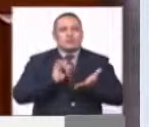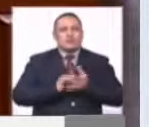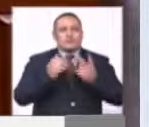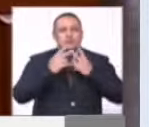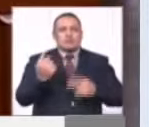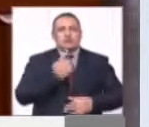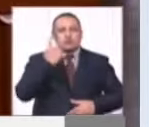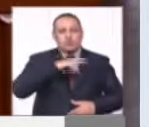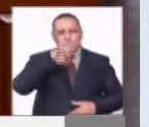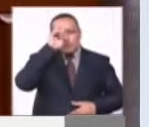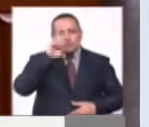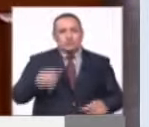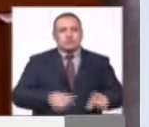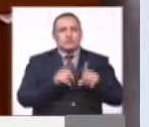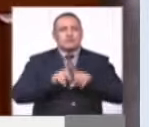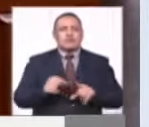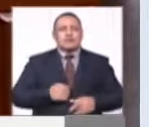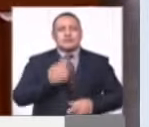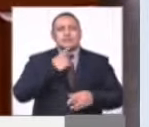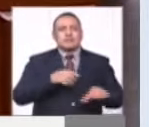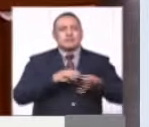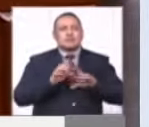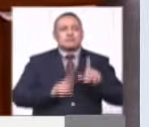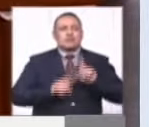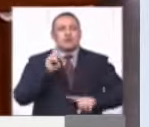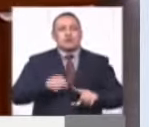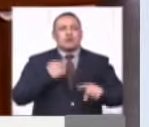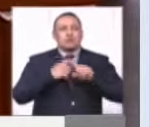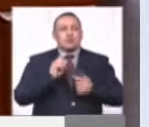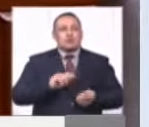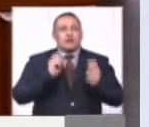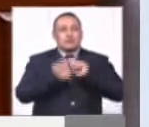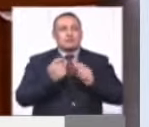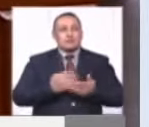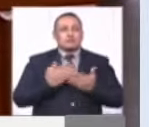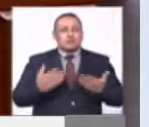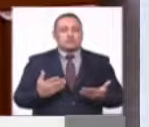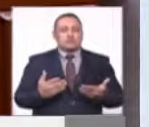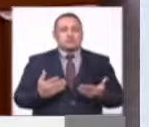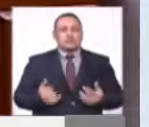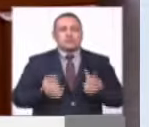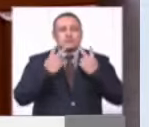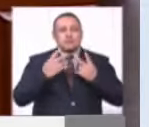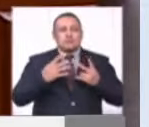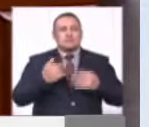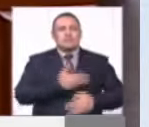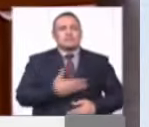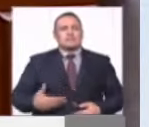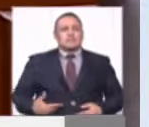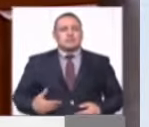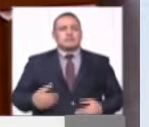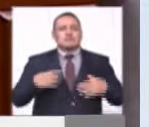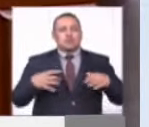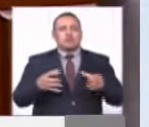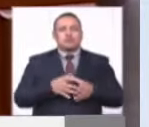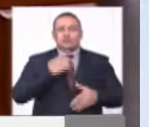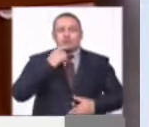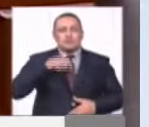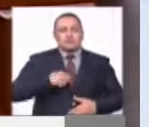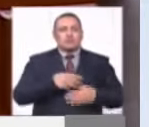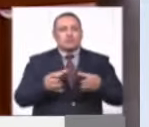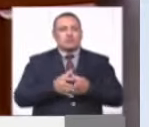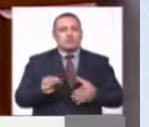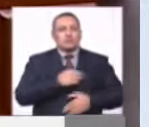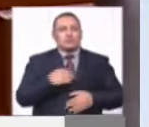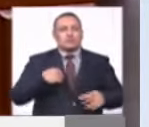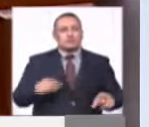el país? ¿Están haciendo algo por revertir esta situación? Presidente, necesitamos un gabinete